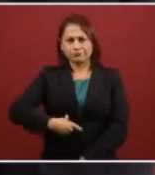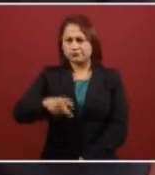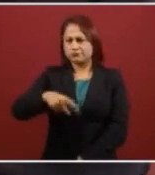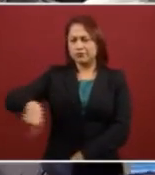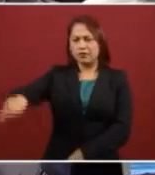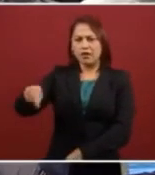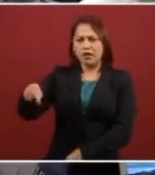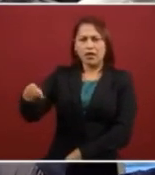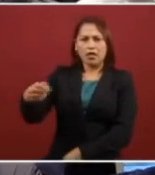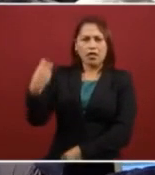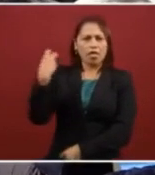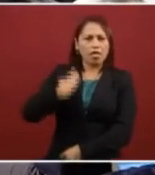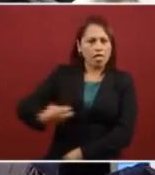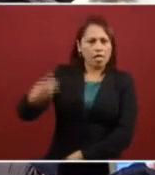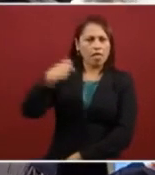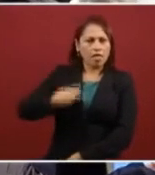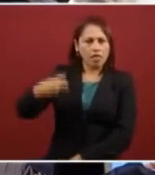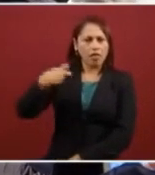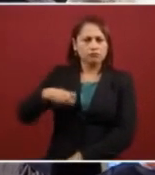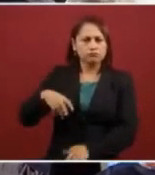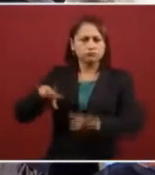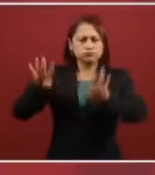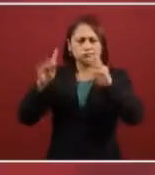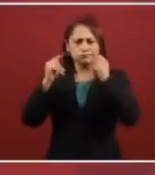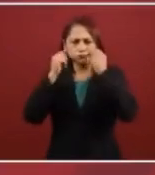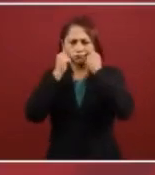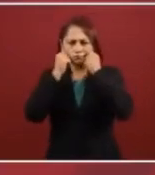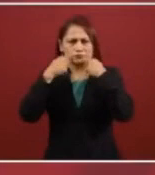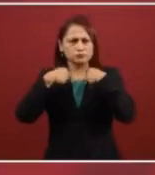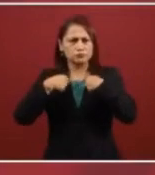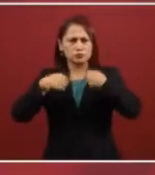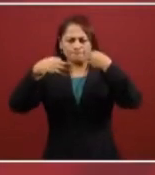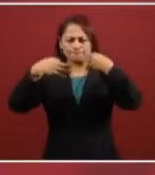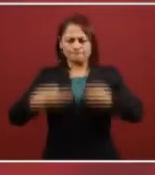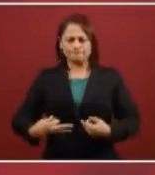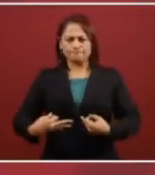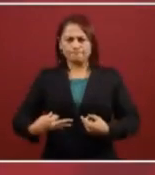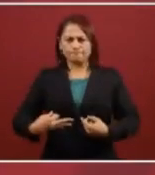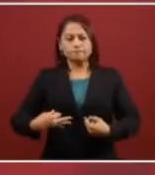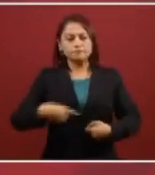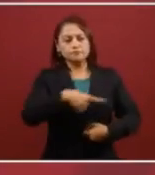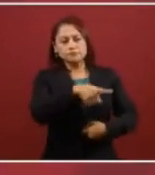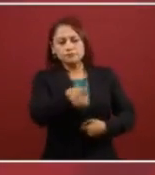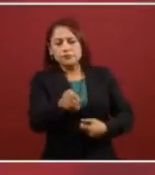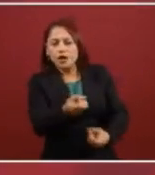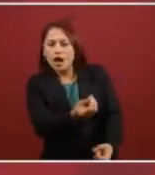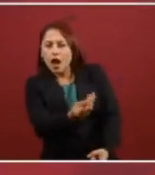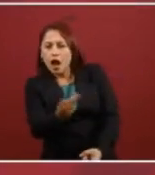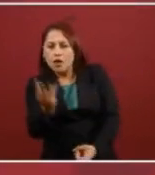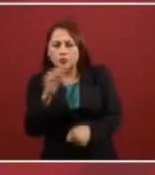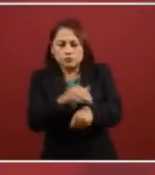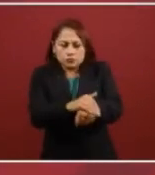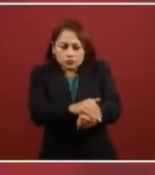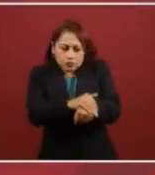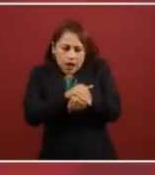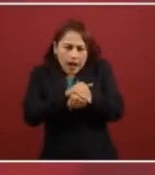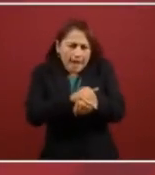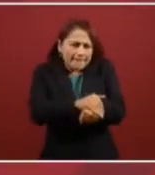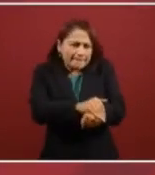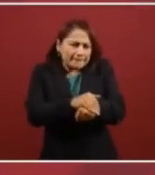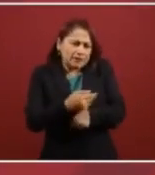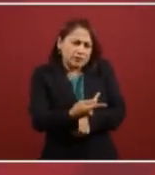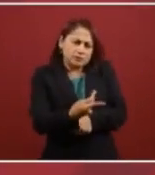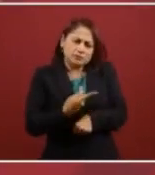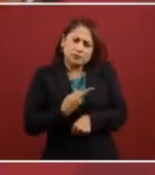Entonces, podrá ser they might have muy mi amigo, they might mi be compañero my friend, my de lucha